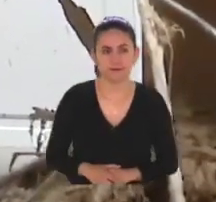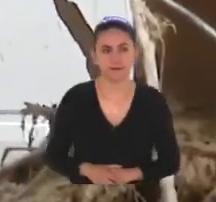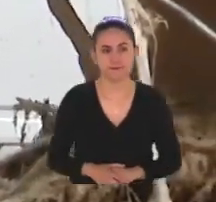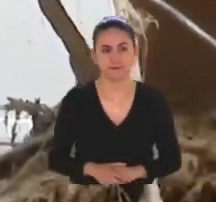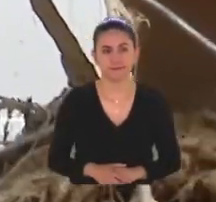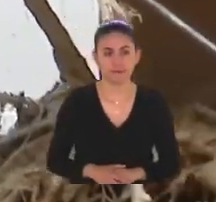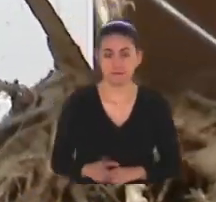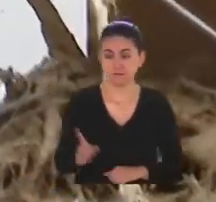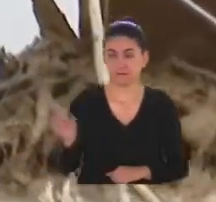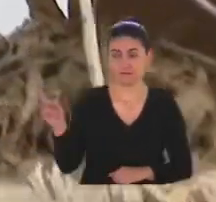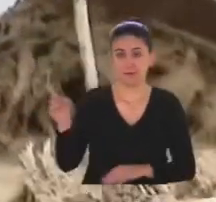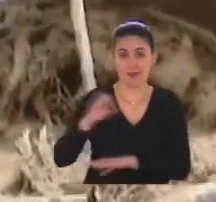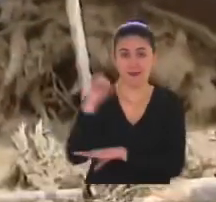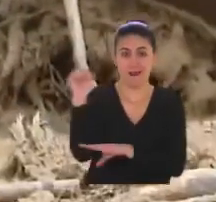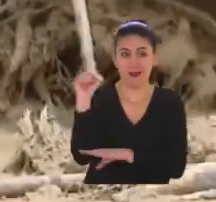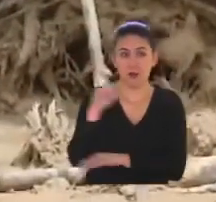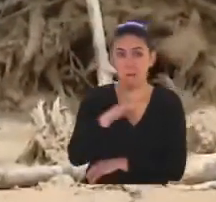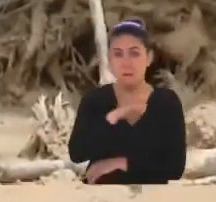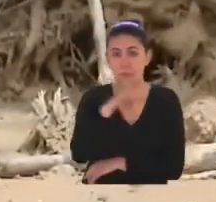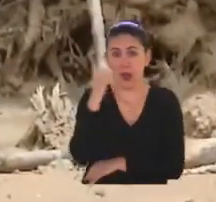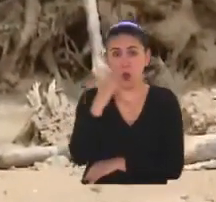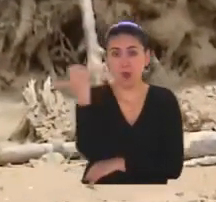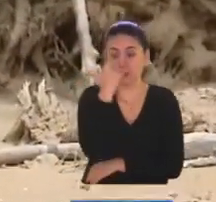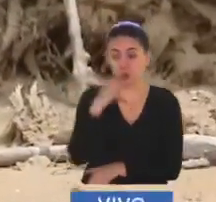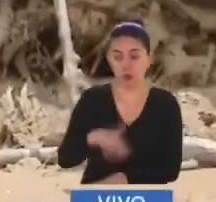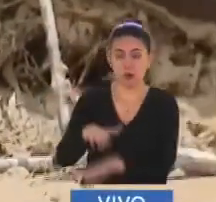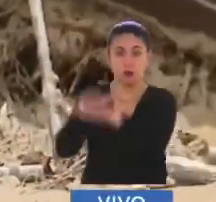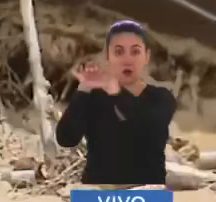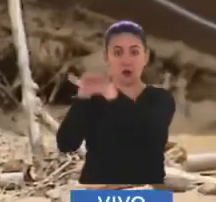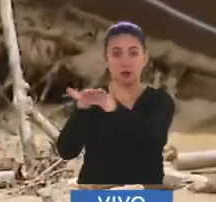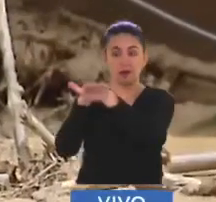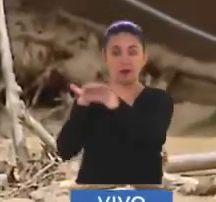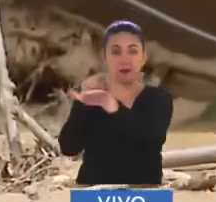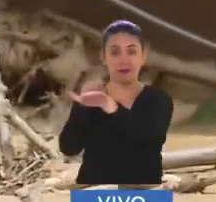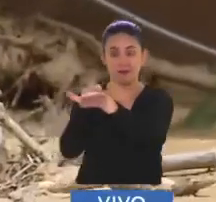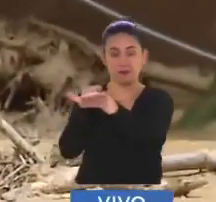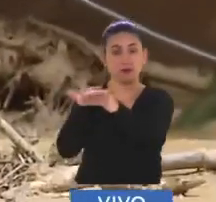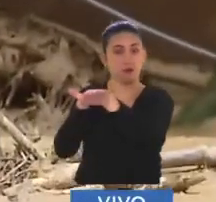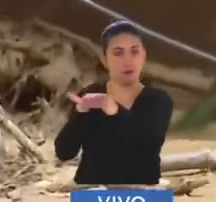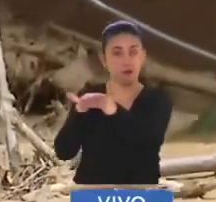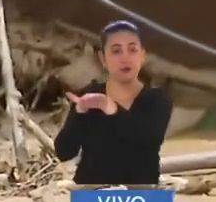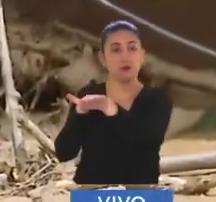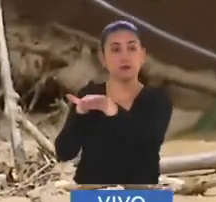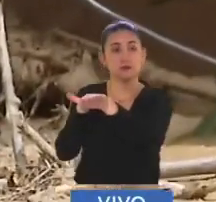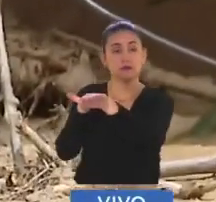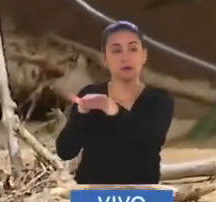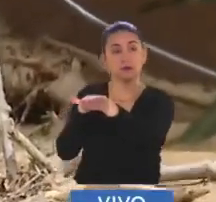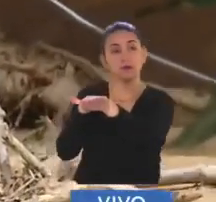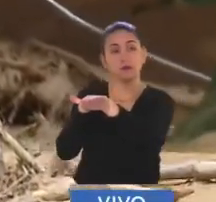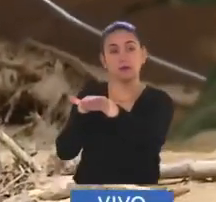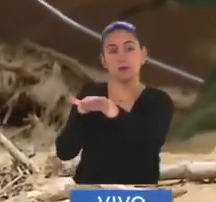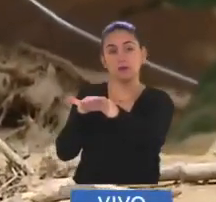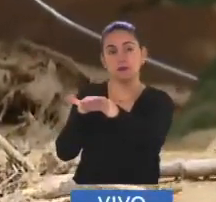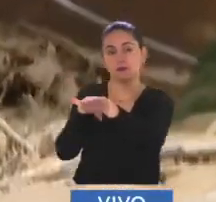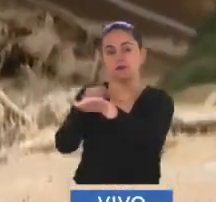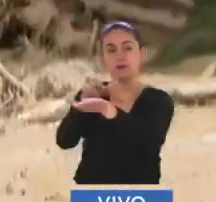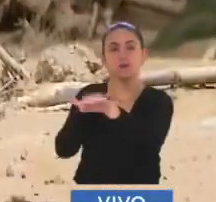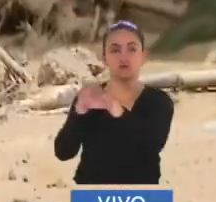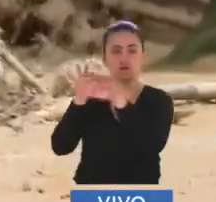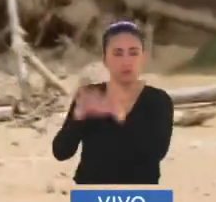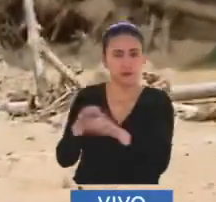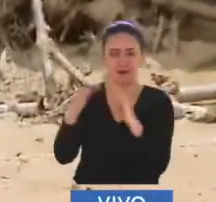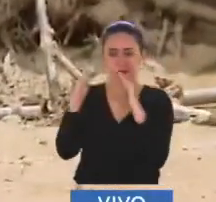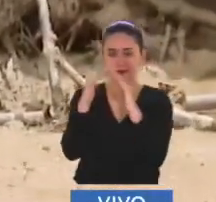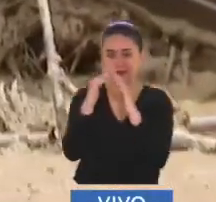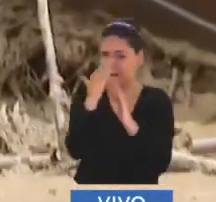Miren, esos vehículos que ustedes están viendo ahí en este momento, ese carro azul y ese otro carro blanco, estaban